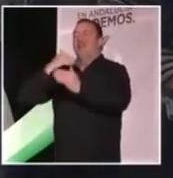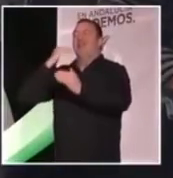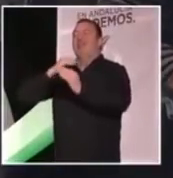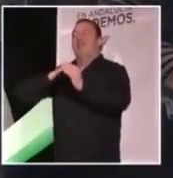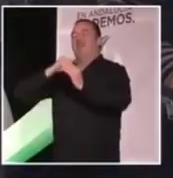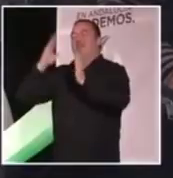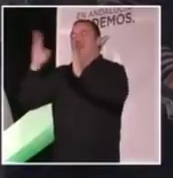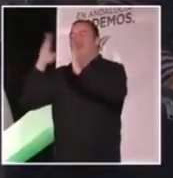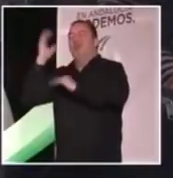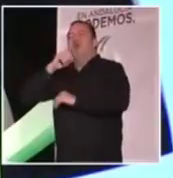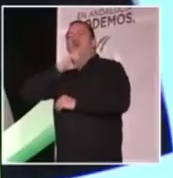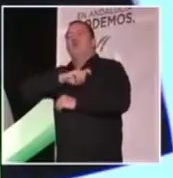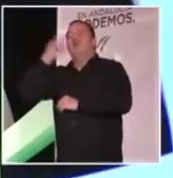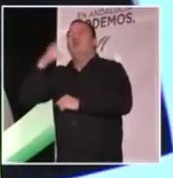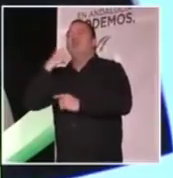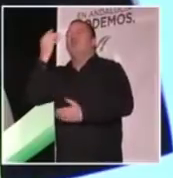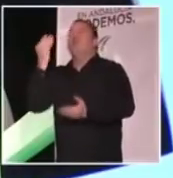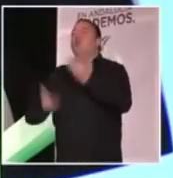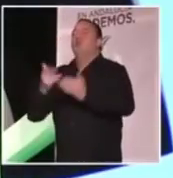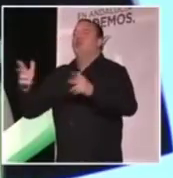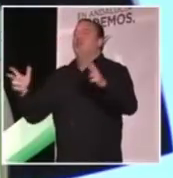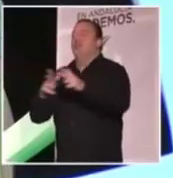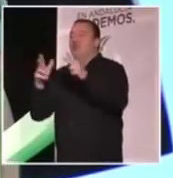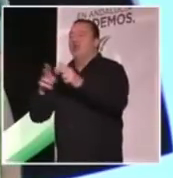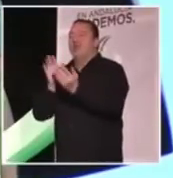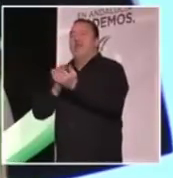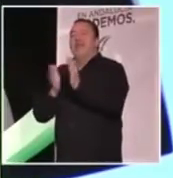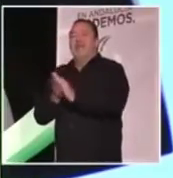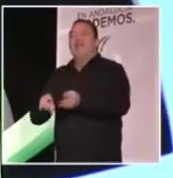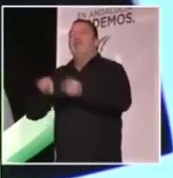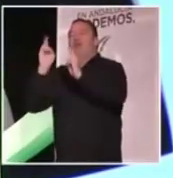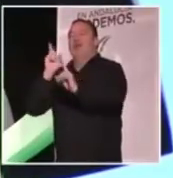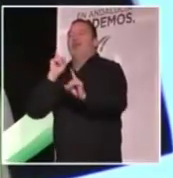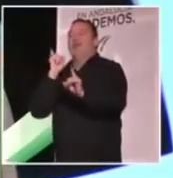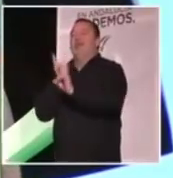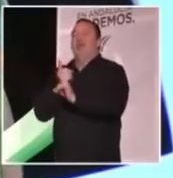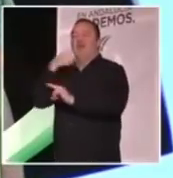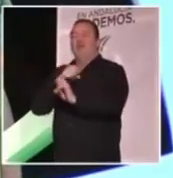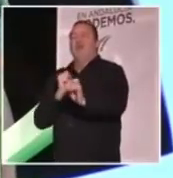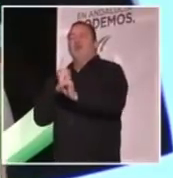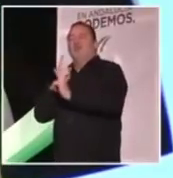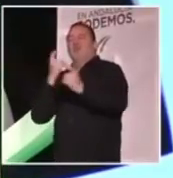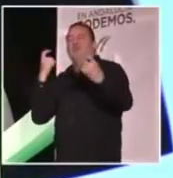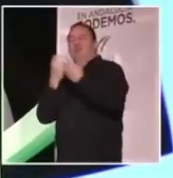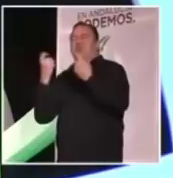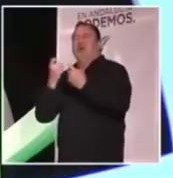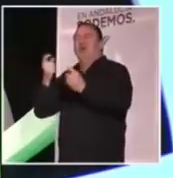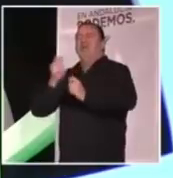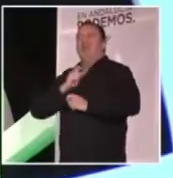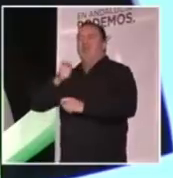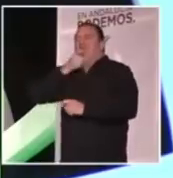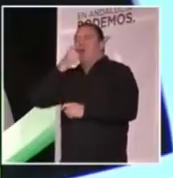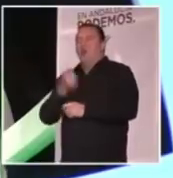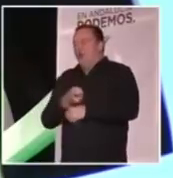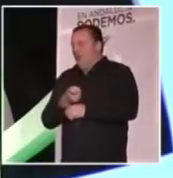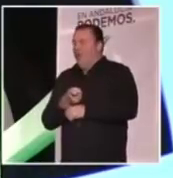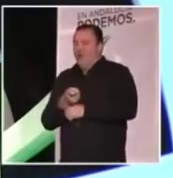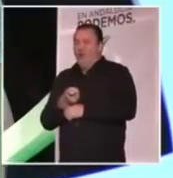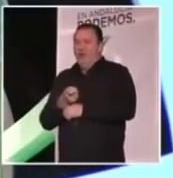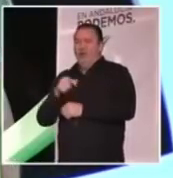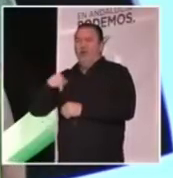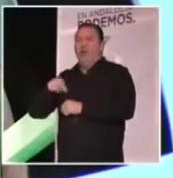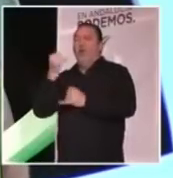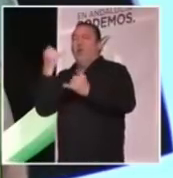fundadores y decir justicia social y democracia frente a los reaccionarios que traen el odio del último contra el